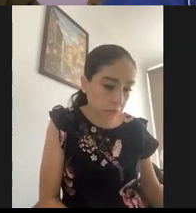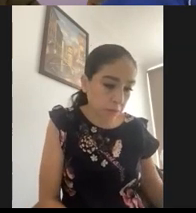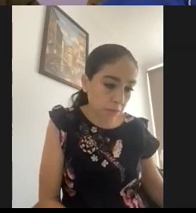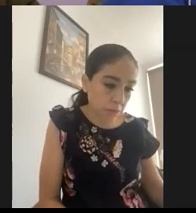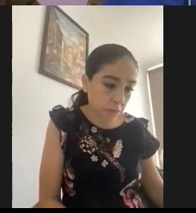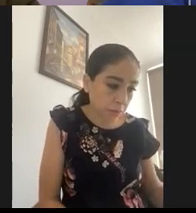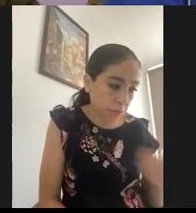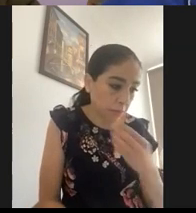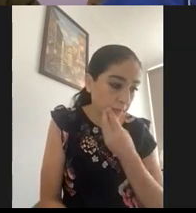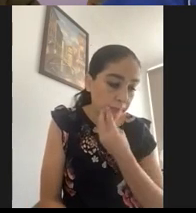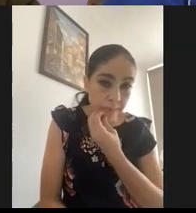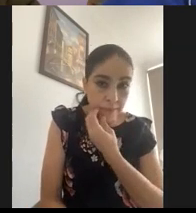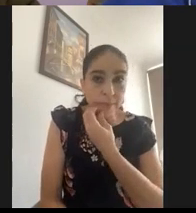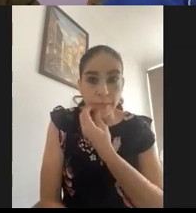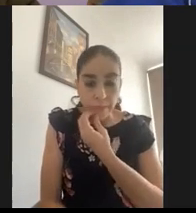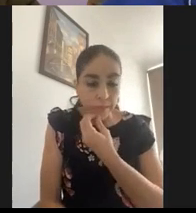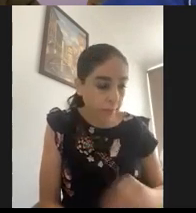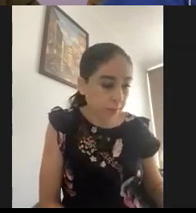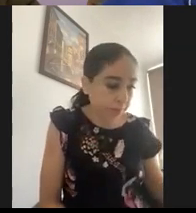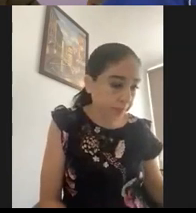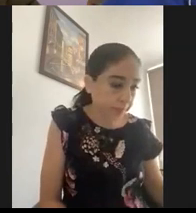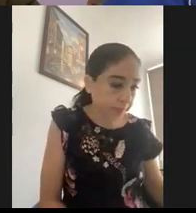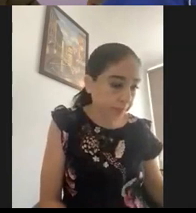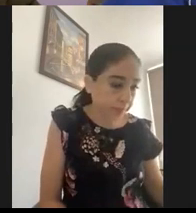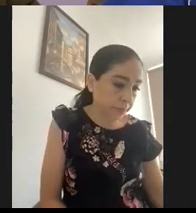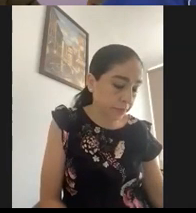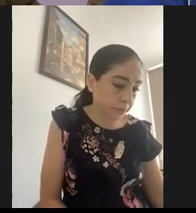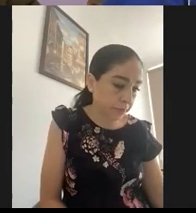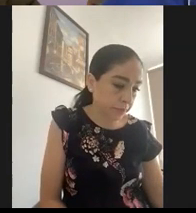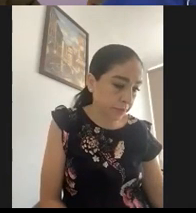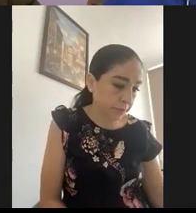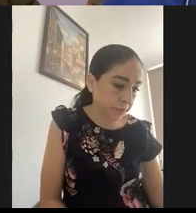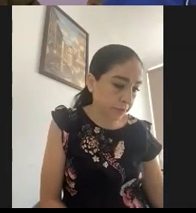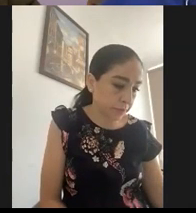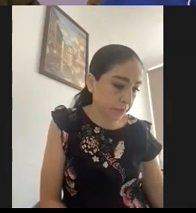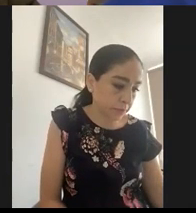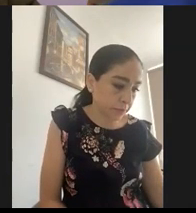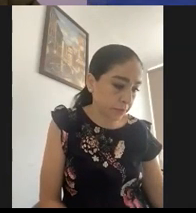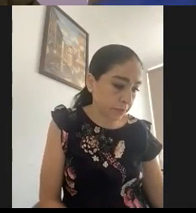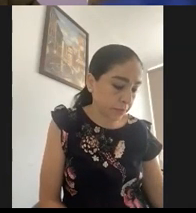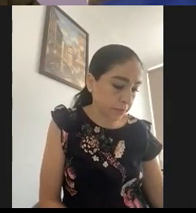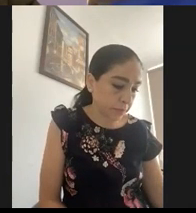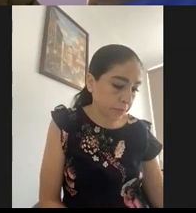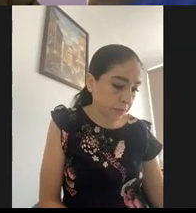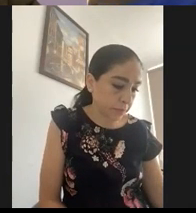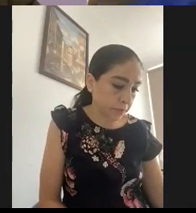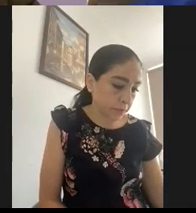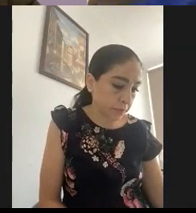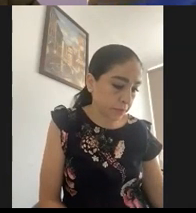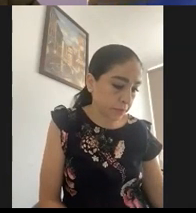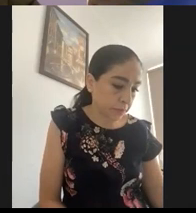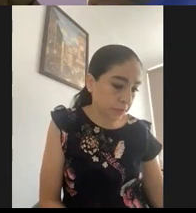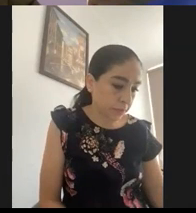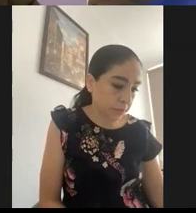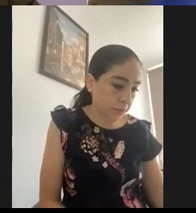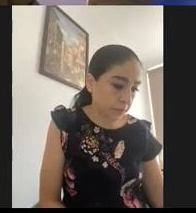de igual manera yo los felicito y agradecerles pues el que se haga un trabajo serio. Definitivamente, yo